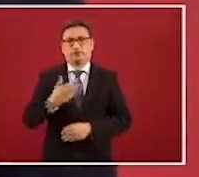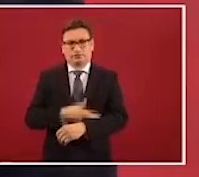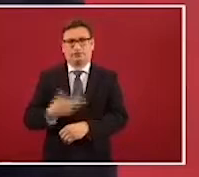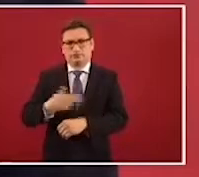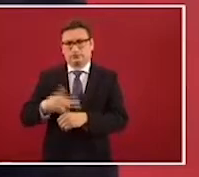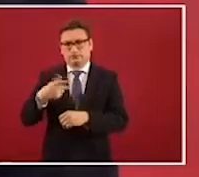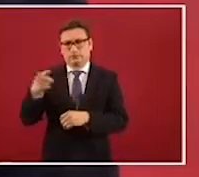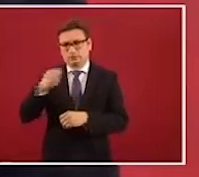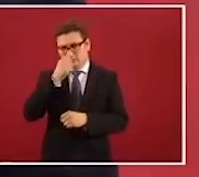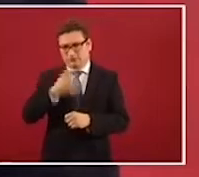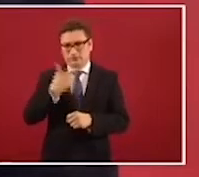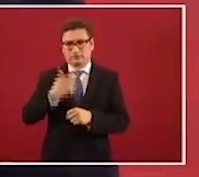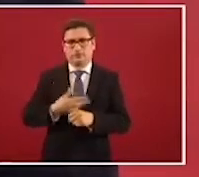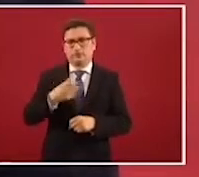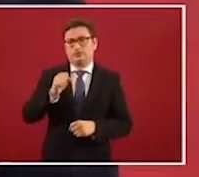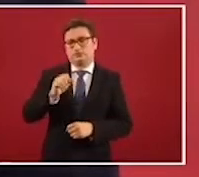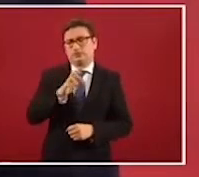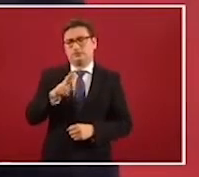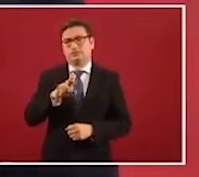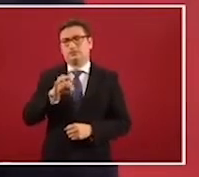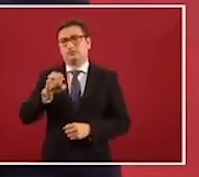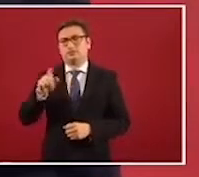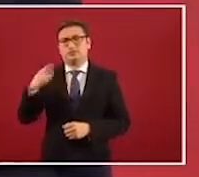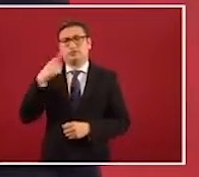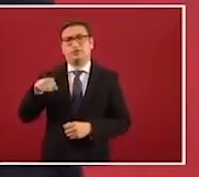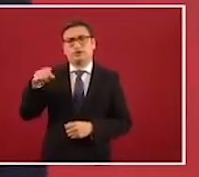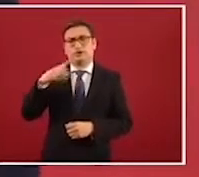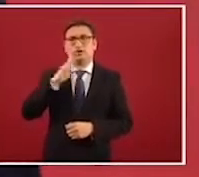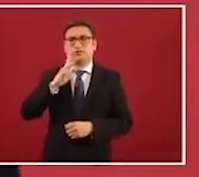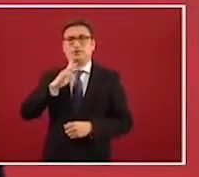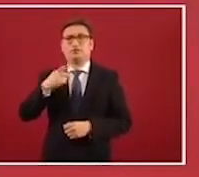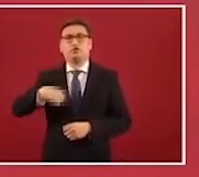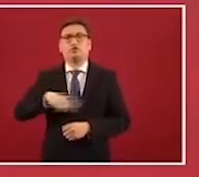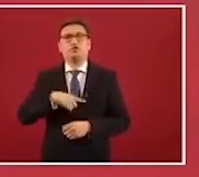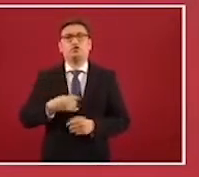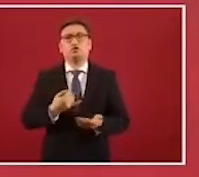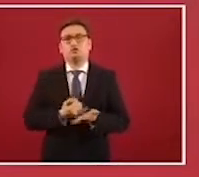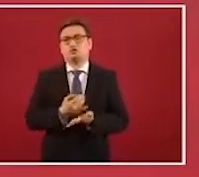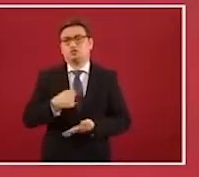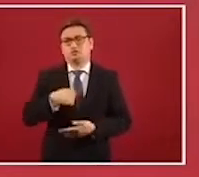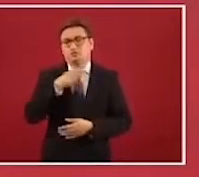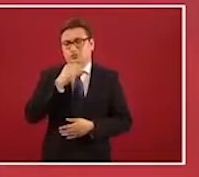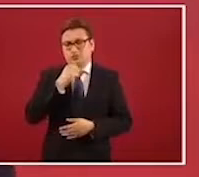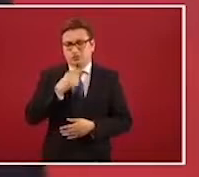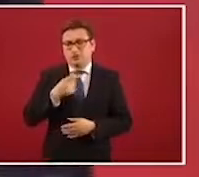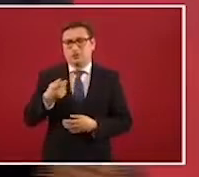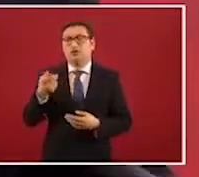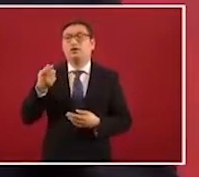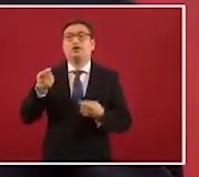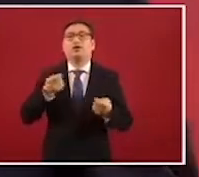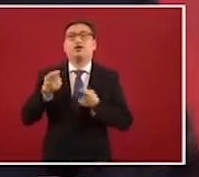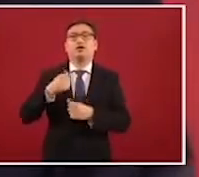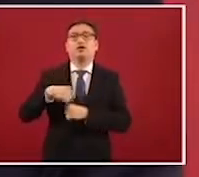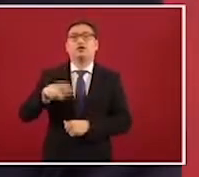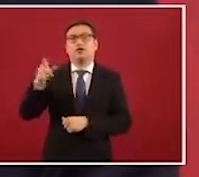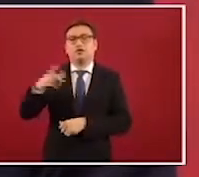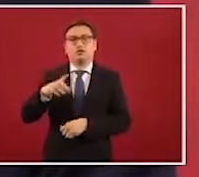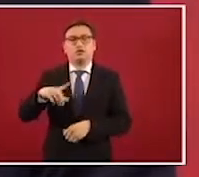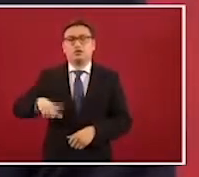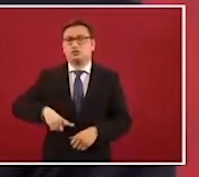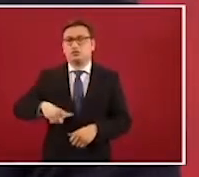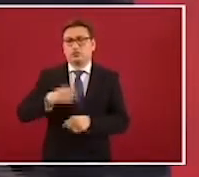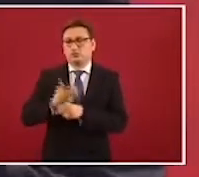al secretario de Relaciones Exteriores, que lo viera, pero no depende de nosotros, depende del gobierno de Estados